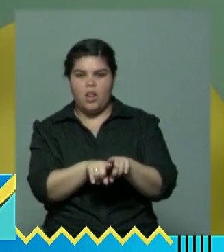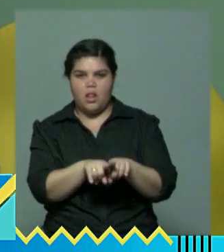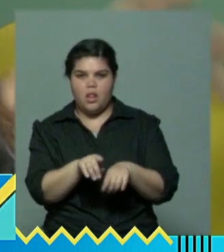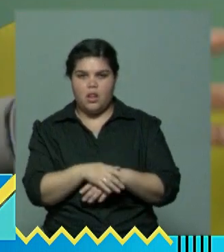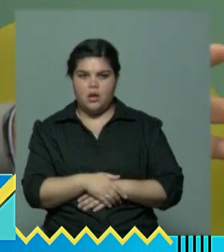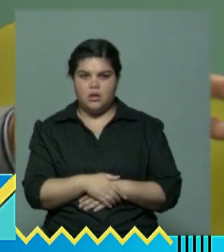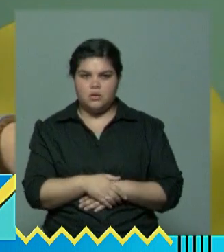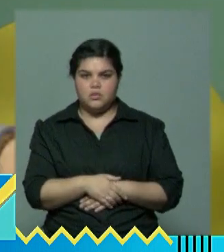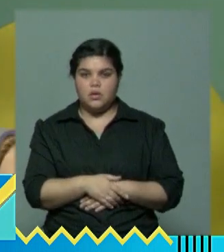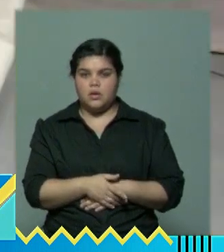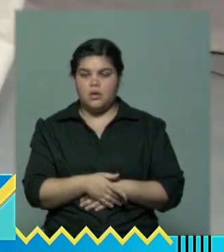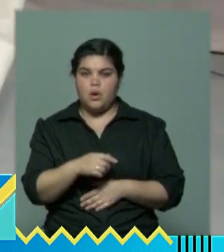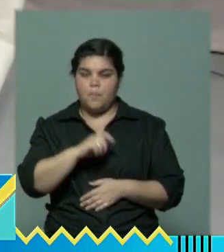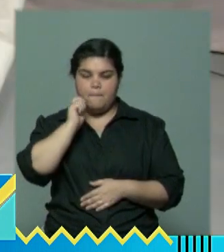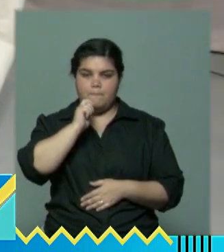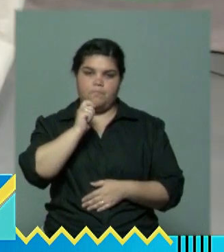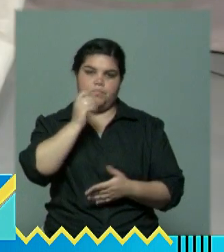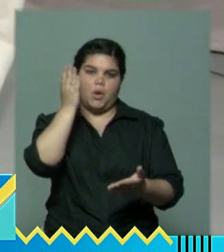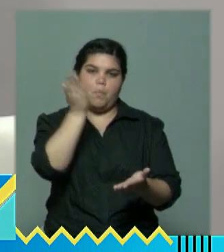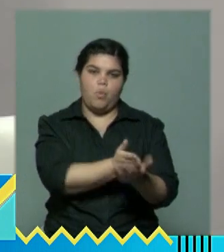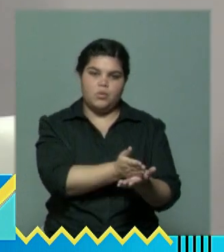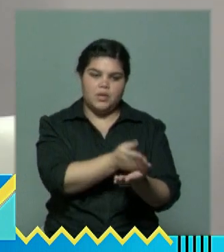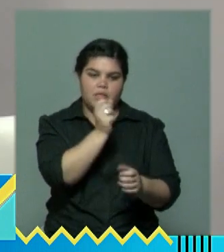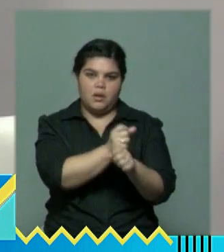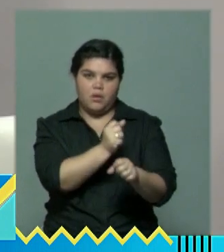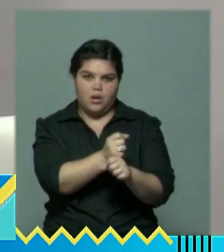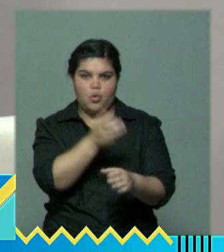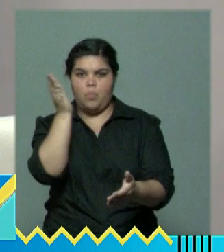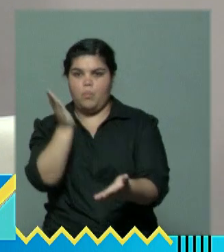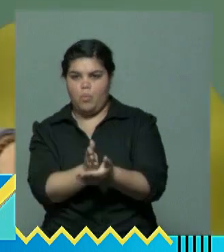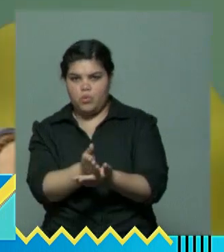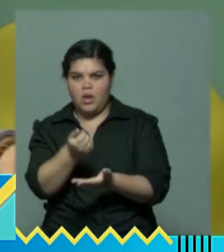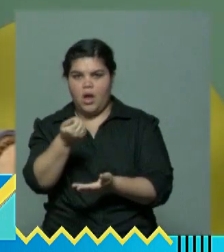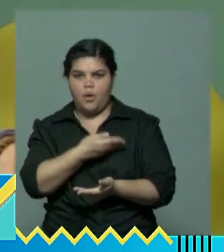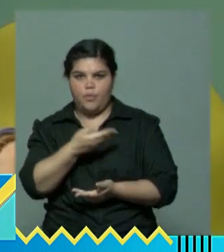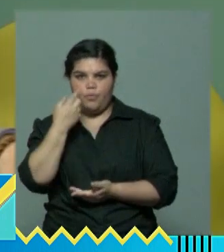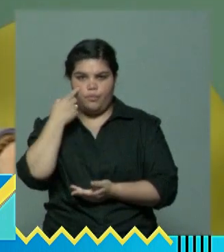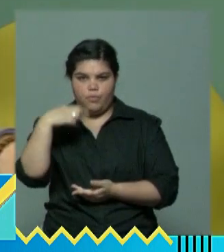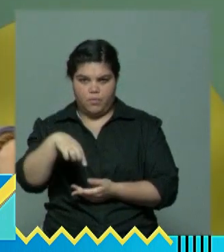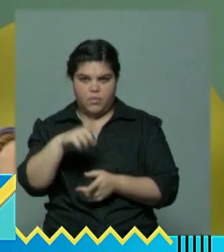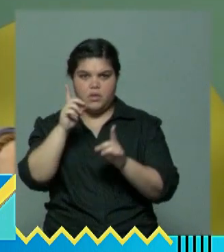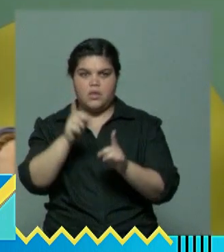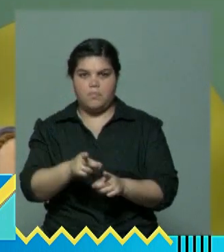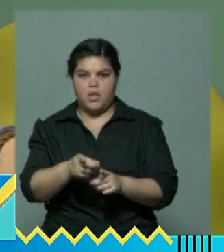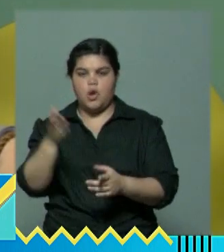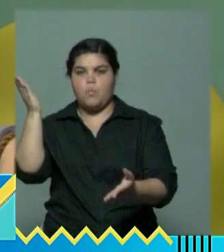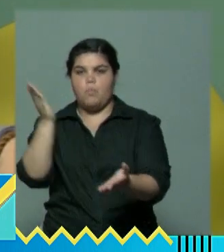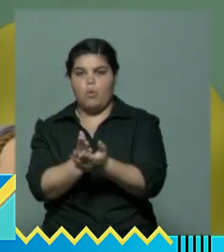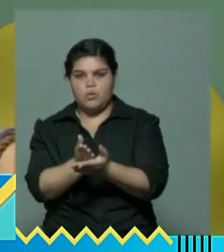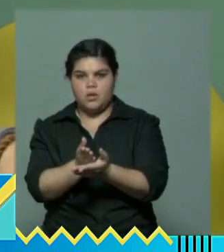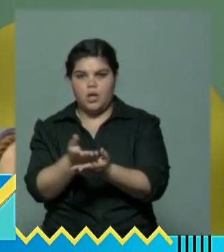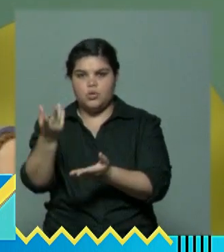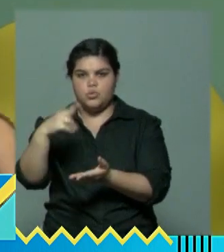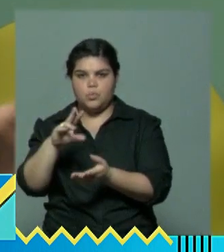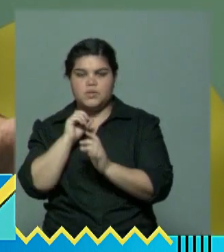pagaban las multas al trabajador, las multas a FIP y eventualmente si aparecía por la Subsecretaría de Trabajo, multas por la Subsecretaría. Claro. Con lo